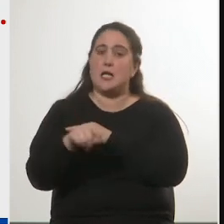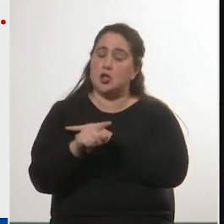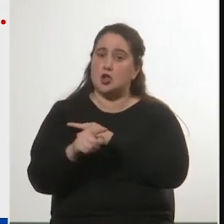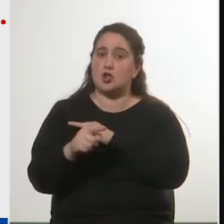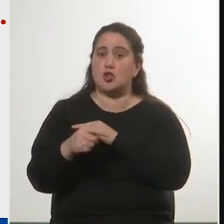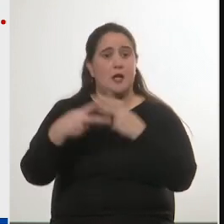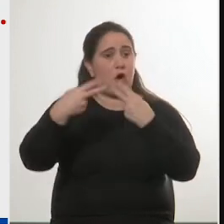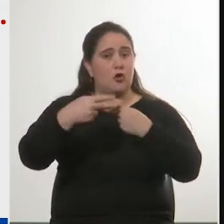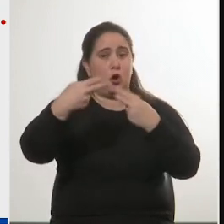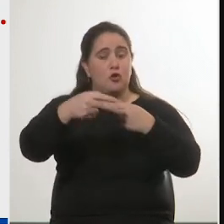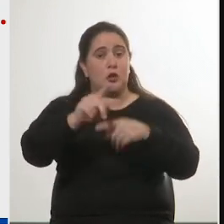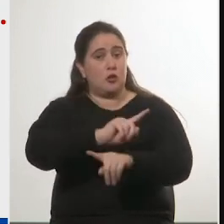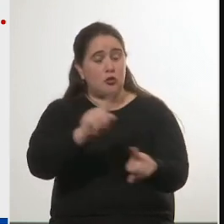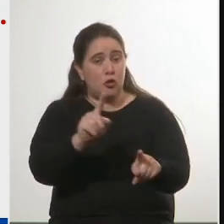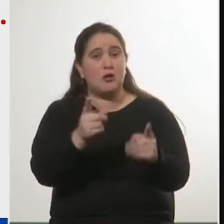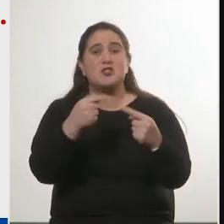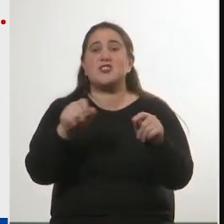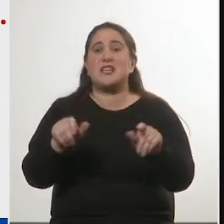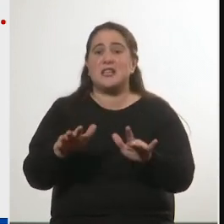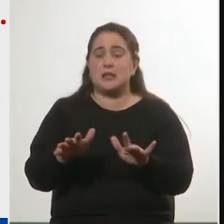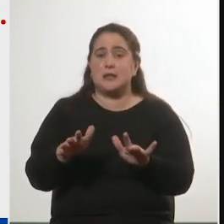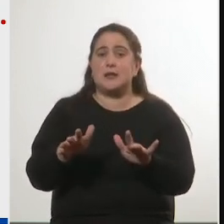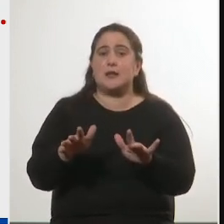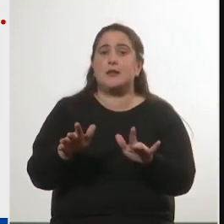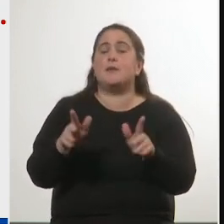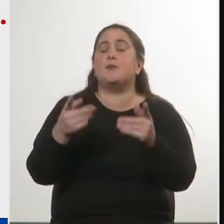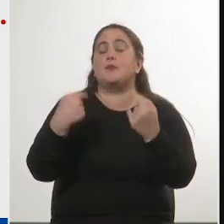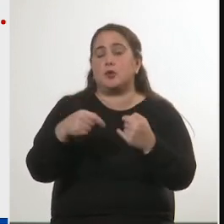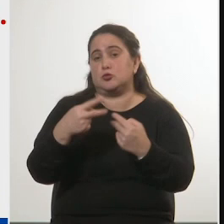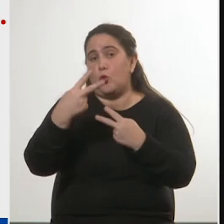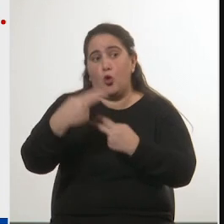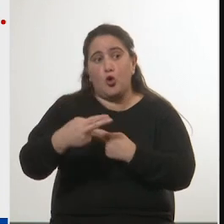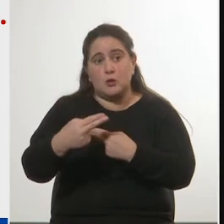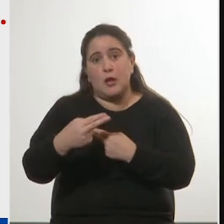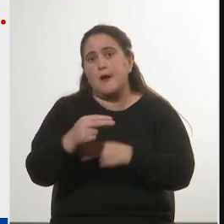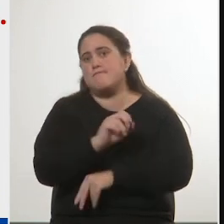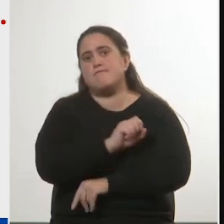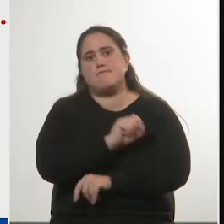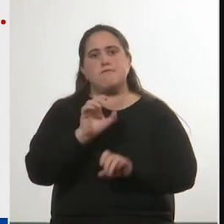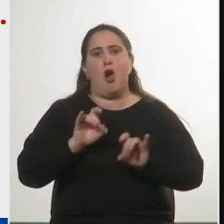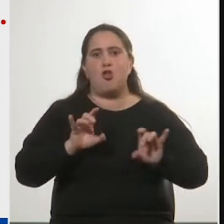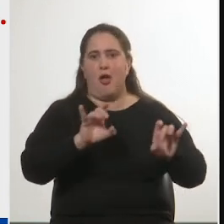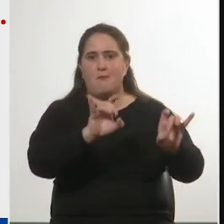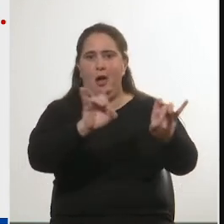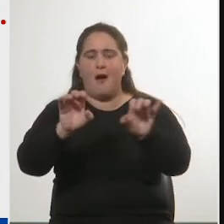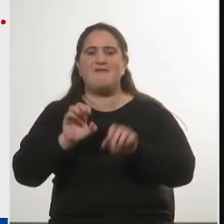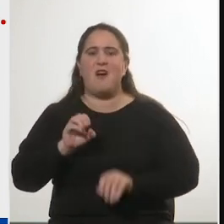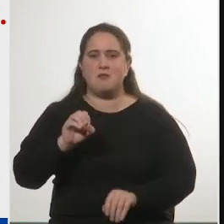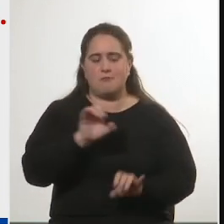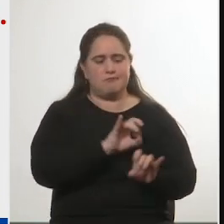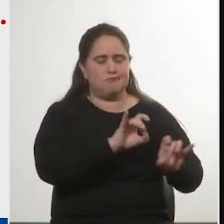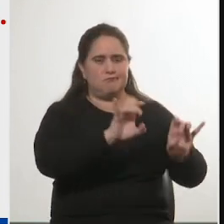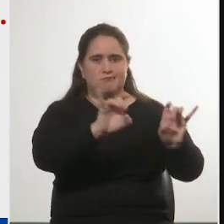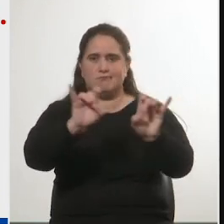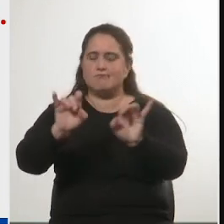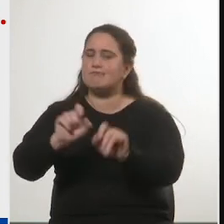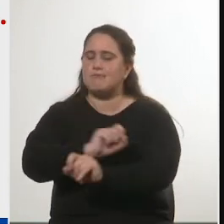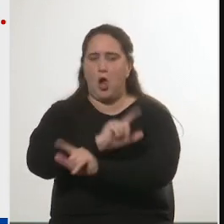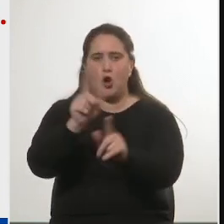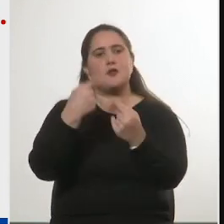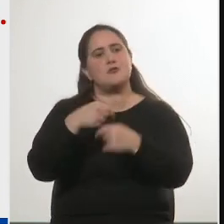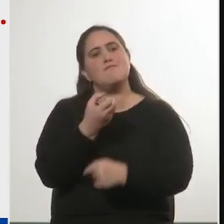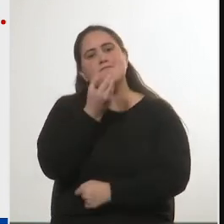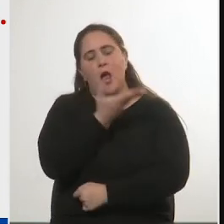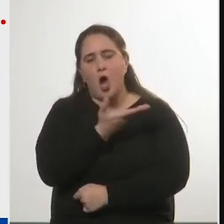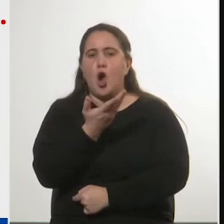los cortes programados de agua generaría un riesgo de contaminación bacteriológica. Por eso se prefiere